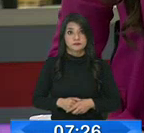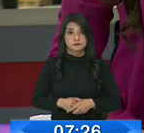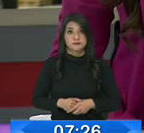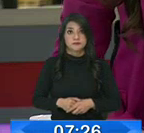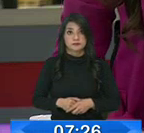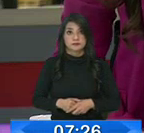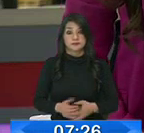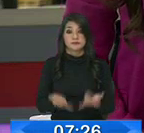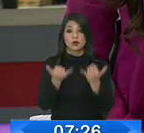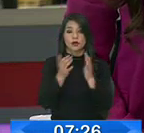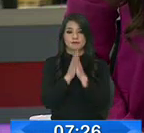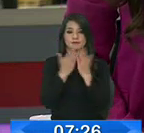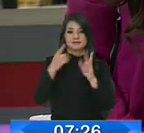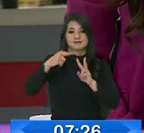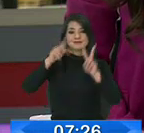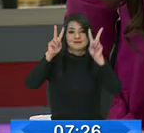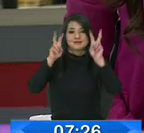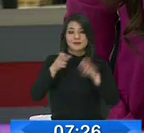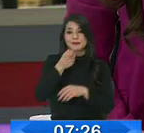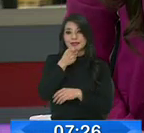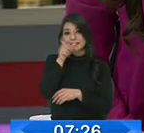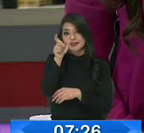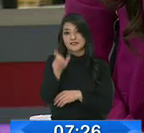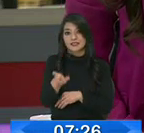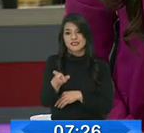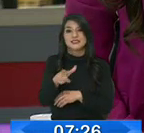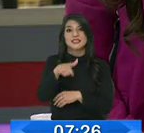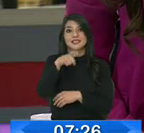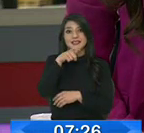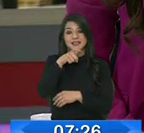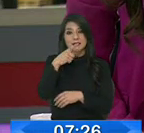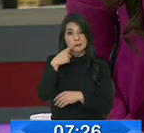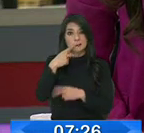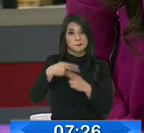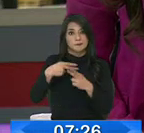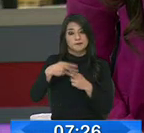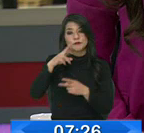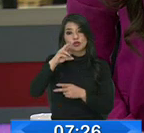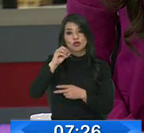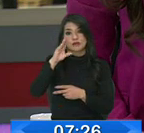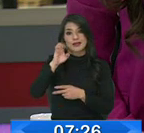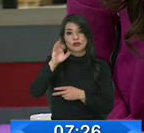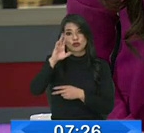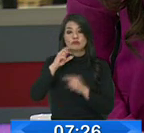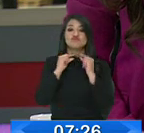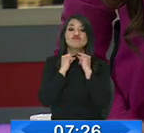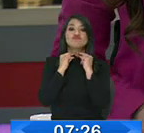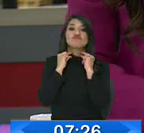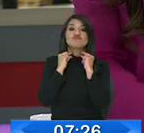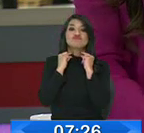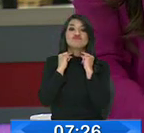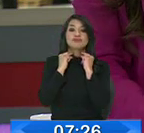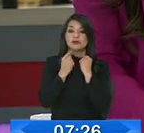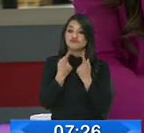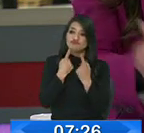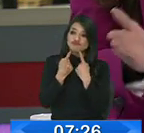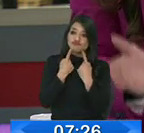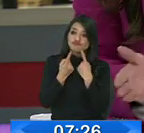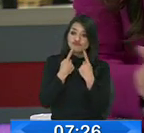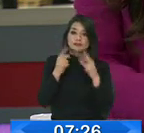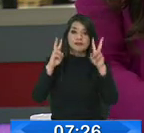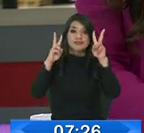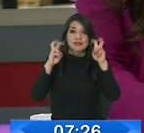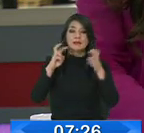Y hoy en el Comercio TV, en nuestro segmento, el invitado Miguel Rivadeneira entrevistará a Roberto Fernández, sacerdote dominico, con quien se analizará